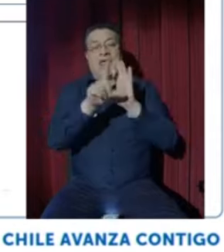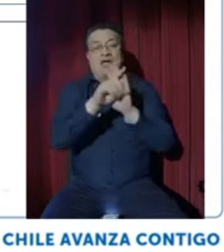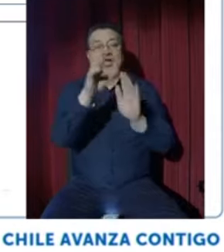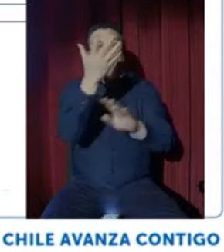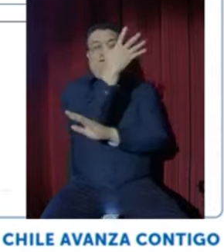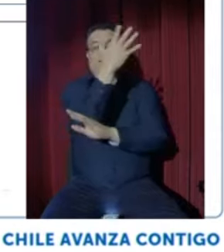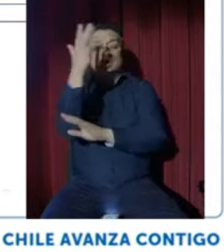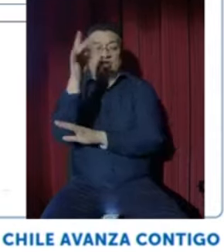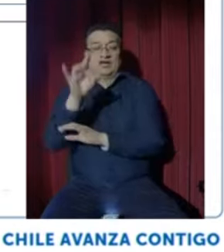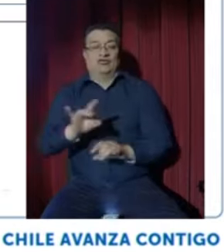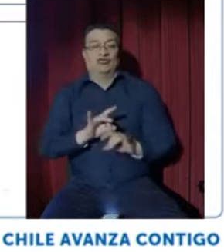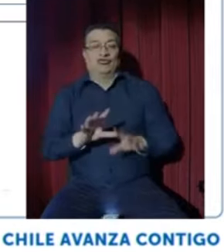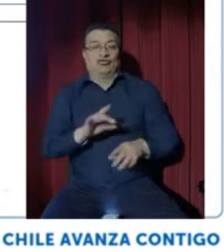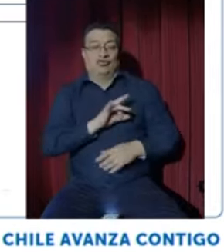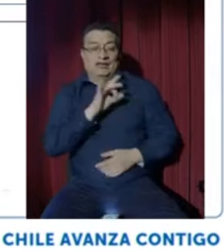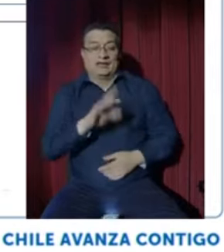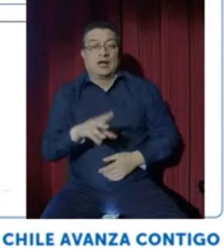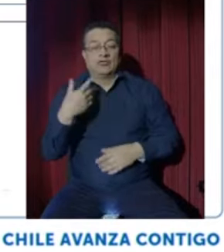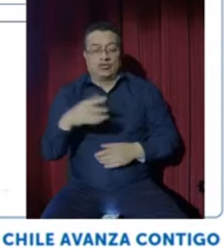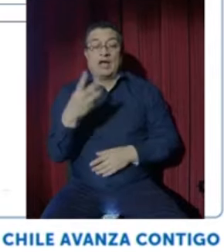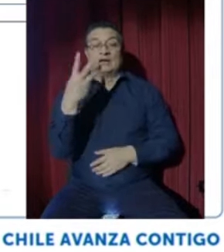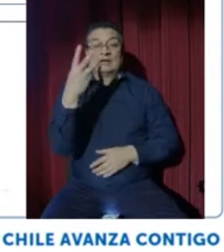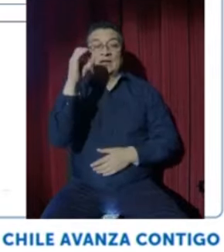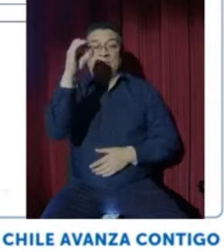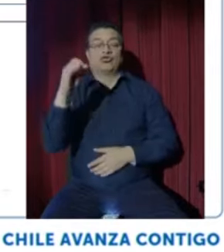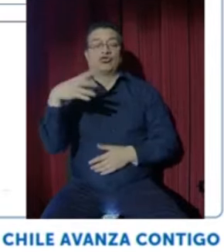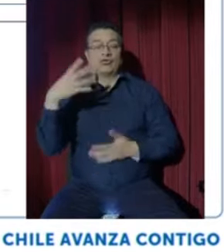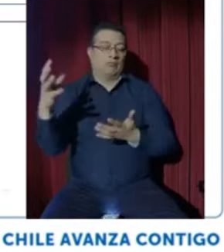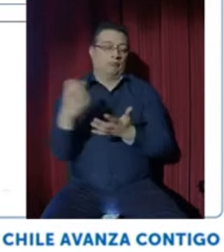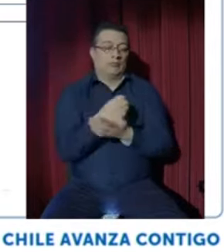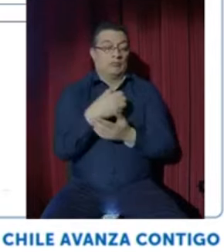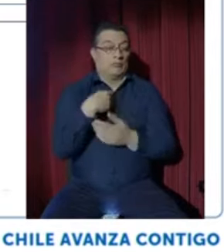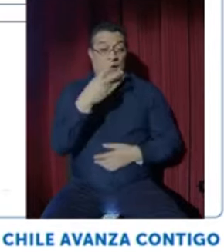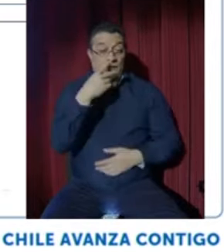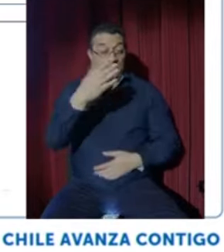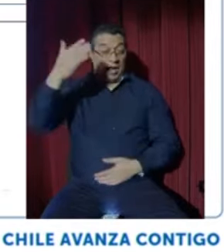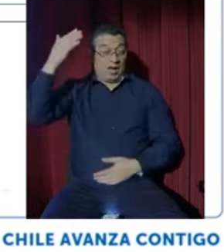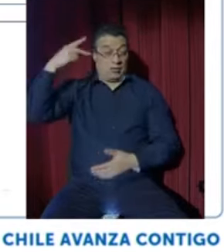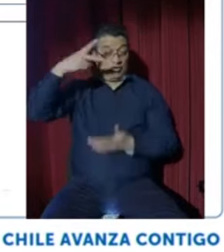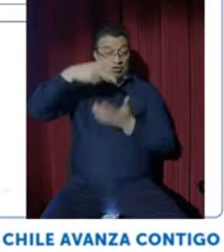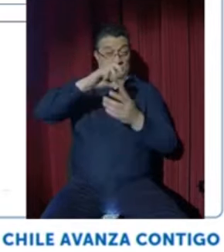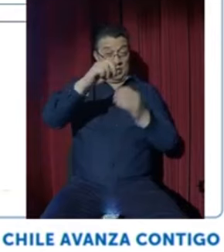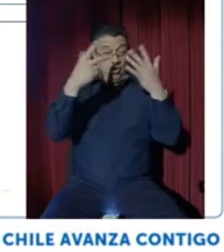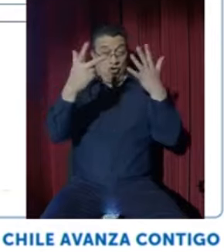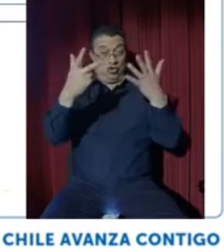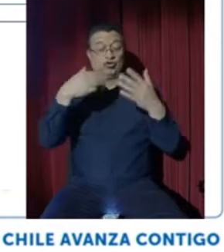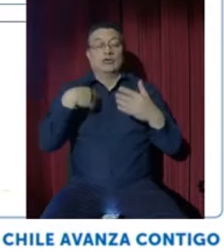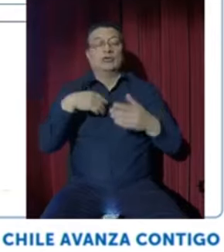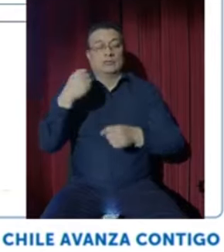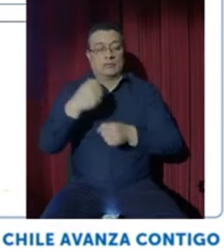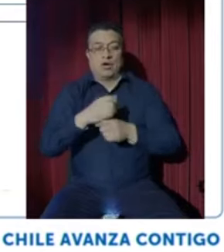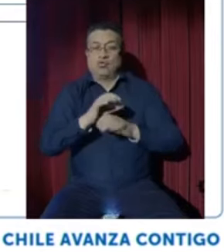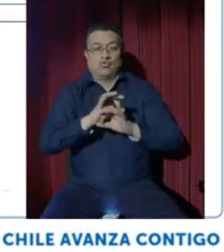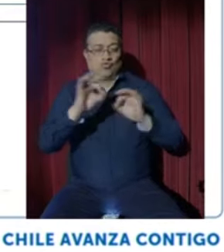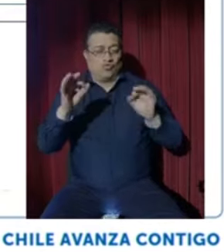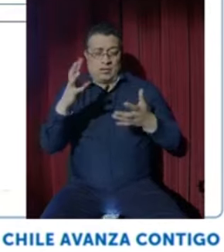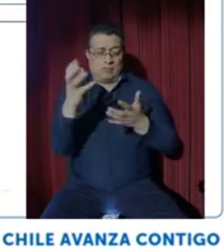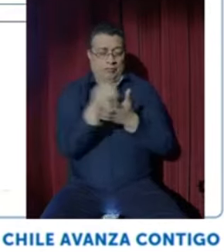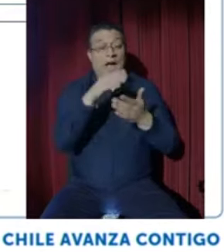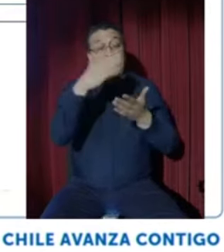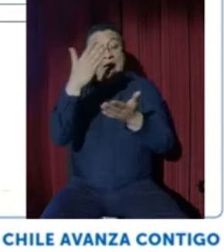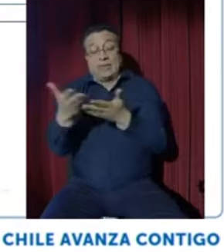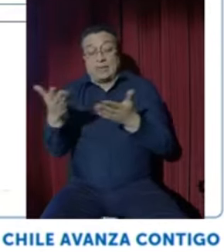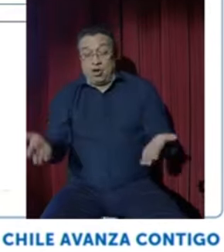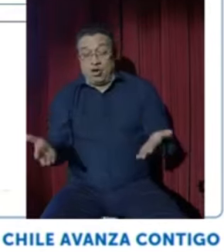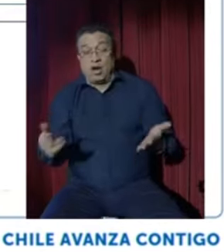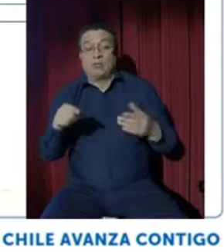una meta histórica haber aplicado el 30% no se había visto desde el 2008 en la aplicación de instrumento Así que muchísimas gracias